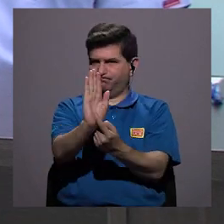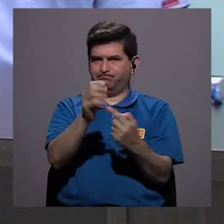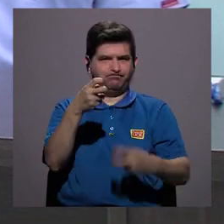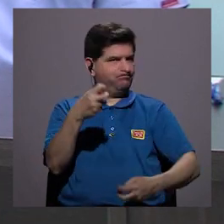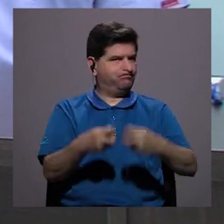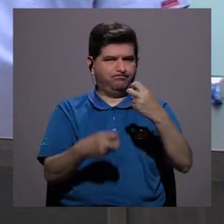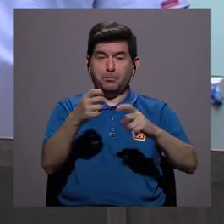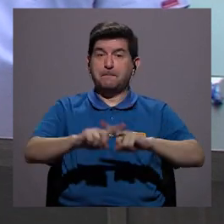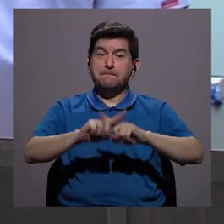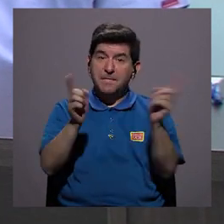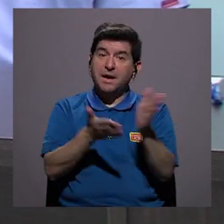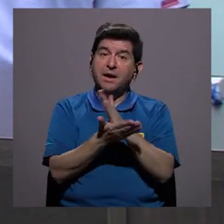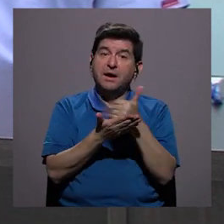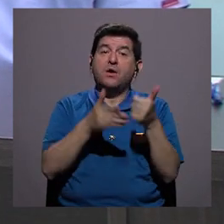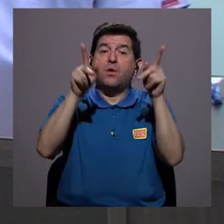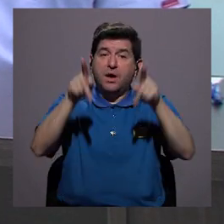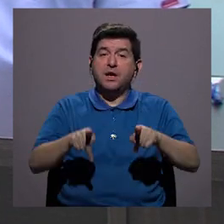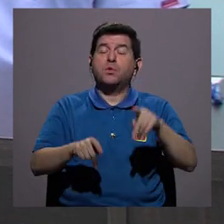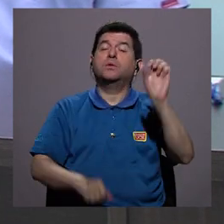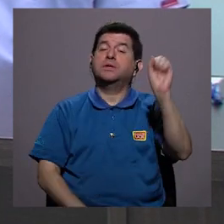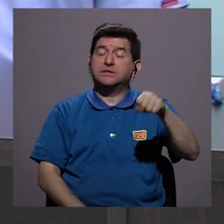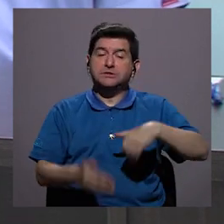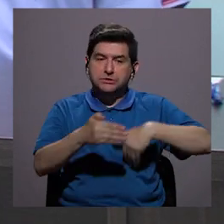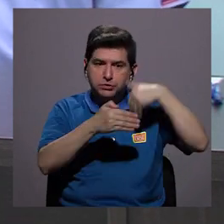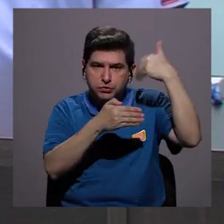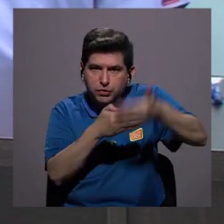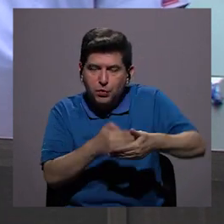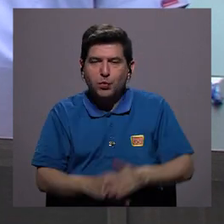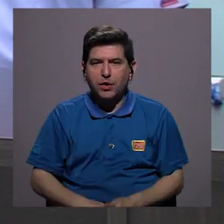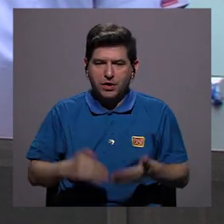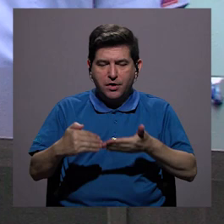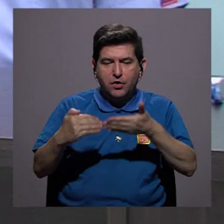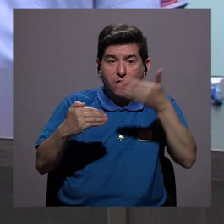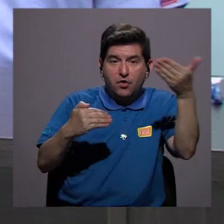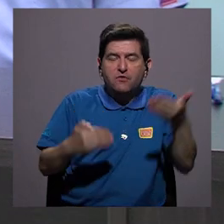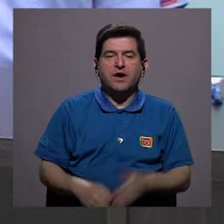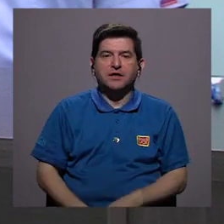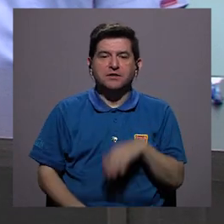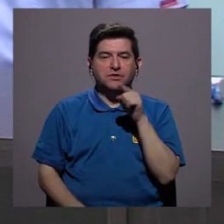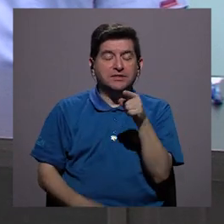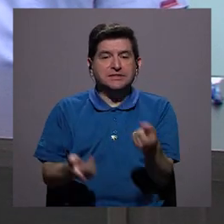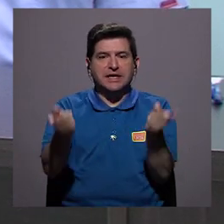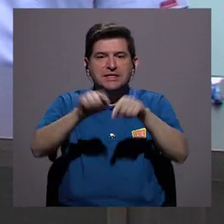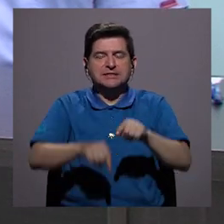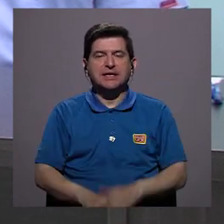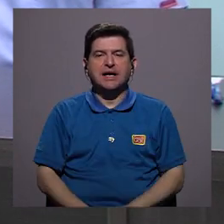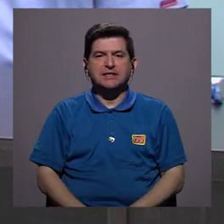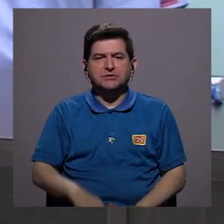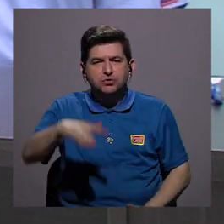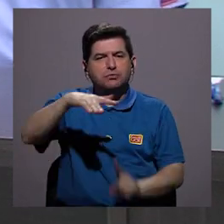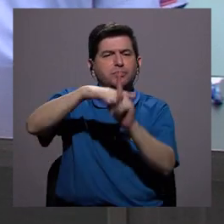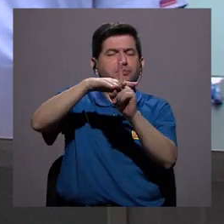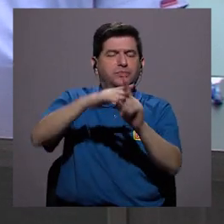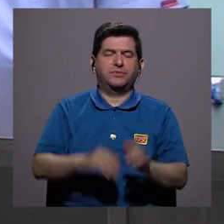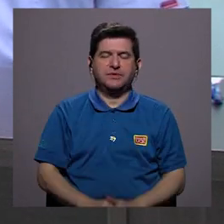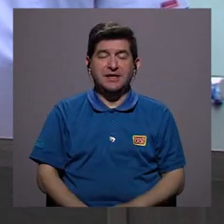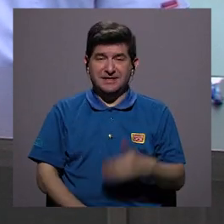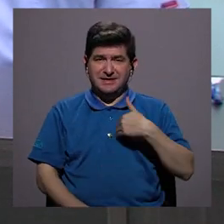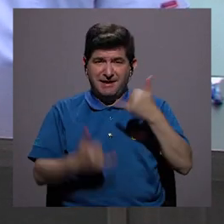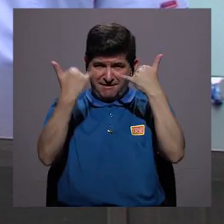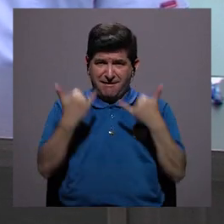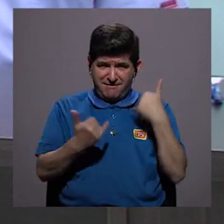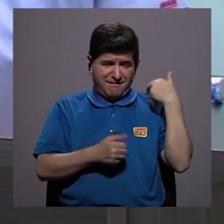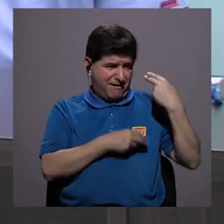a demostrar el problema, pero algunos sí. Luego vienen lo que se llaman los factores precipitantes. Si se trae el